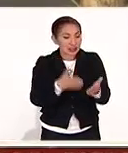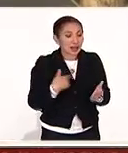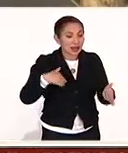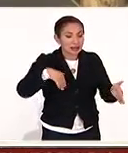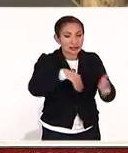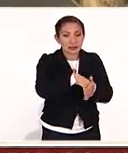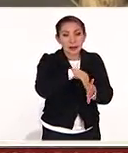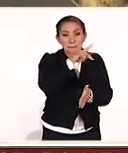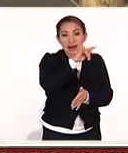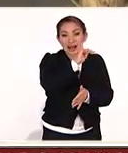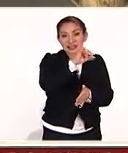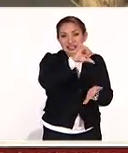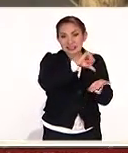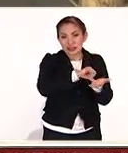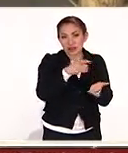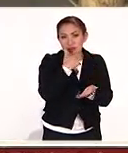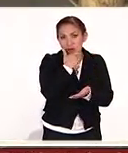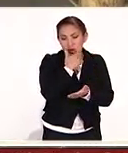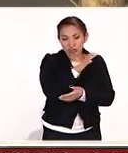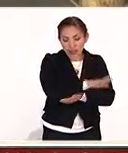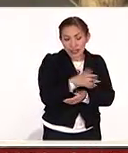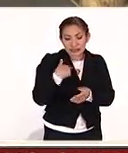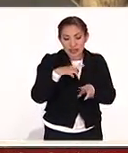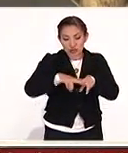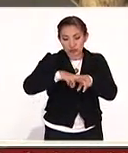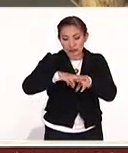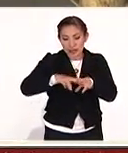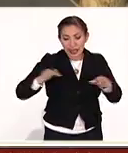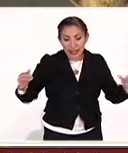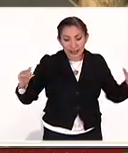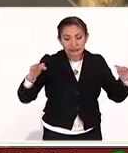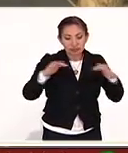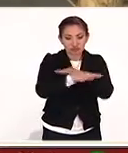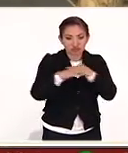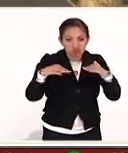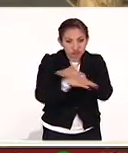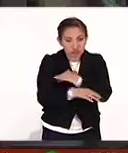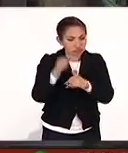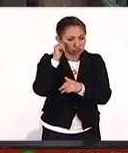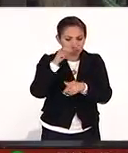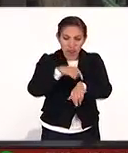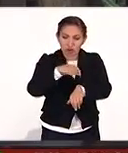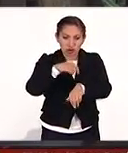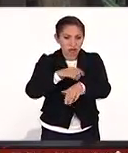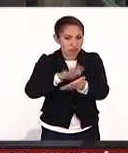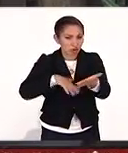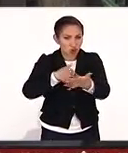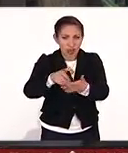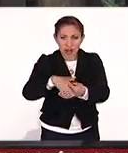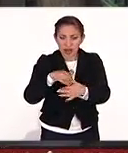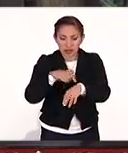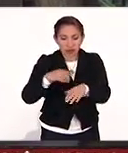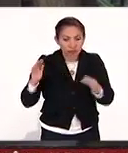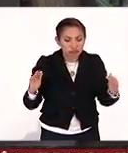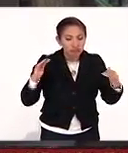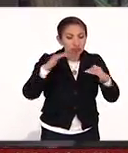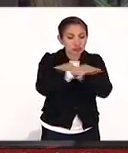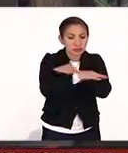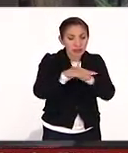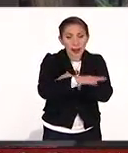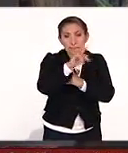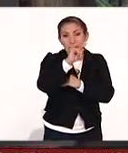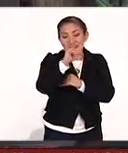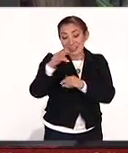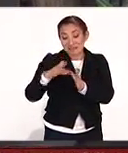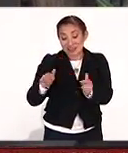estación de Saint Pancras en el centro de Londres. Es un ferrocarril que tiene corridas permanentes y que a la entrada en Pas de Calais, del